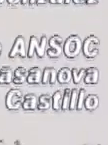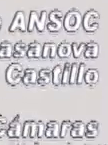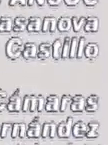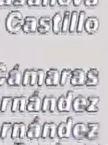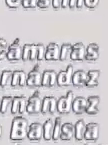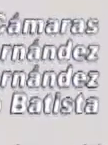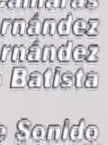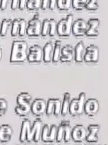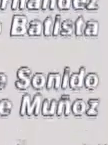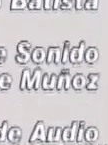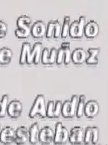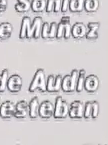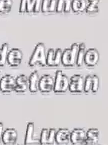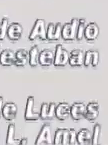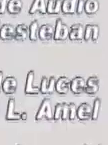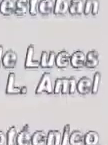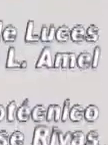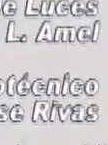¡Gracias!